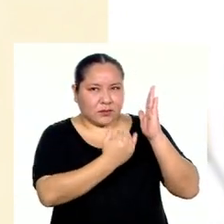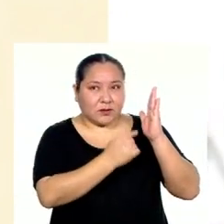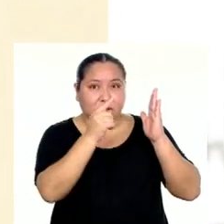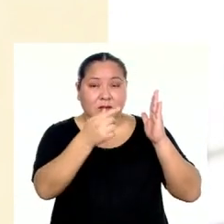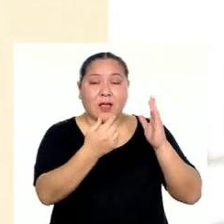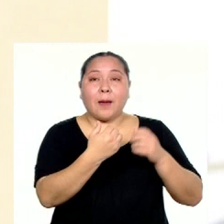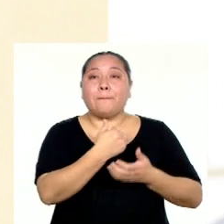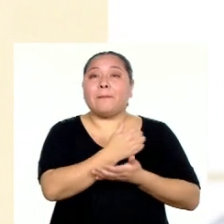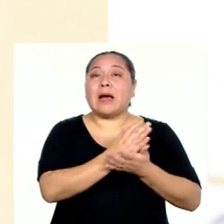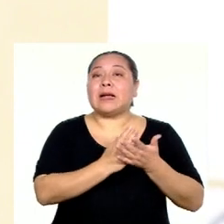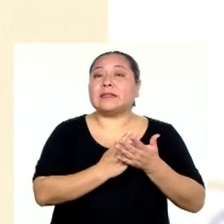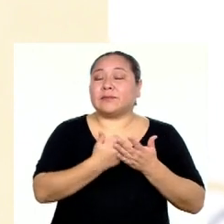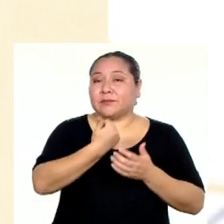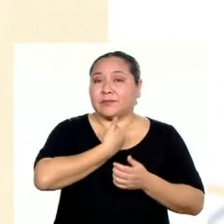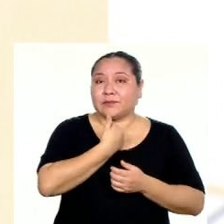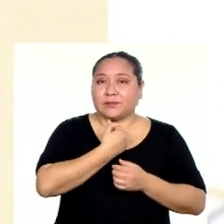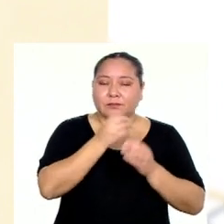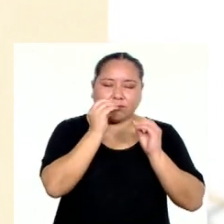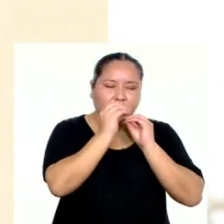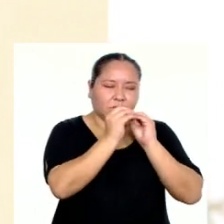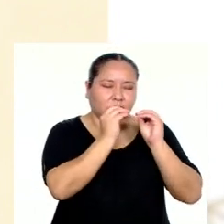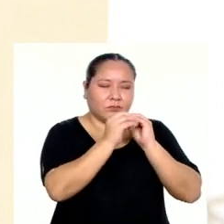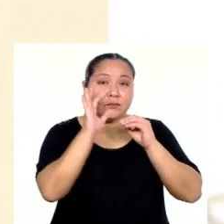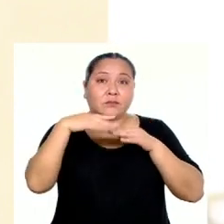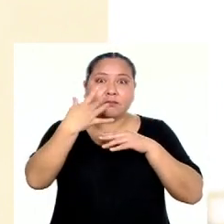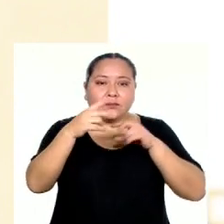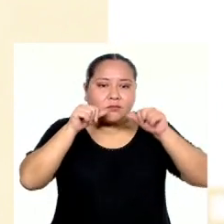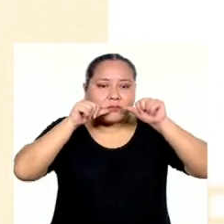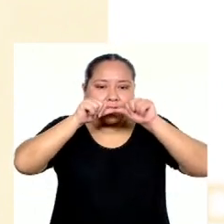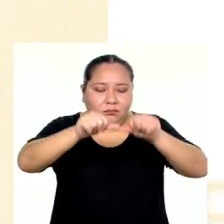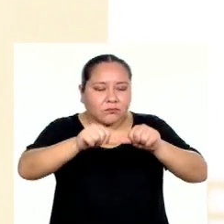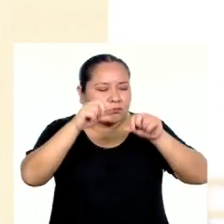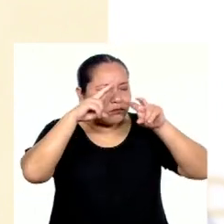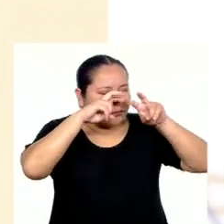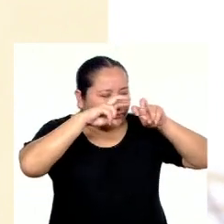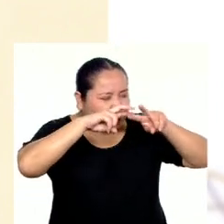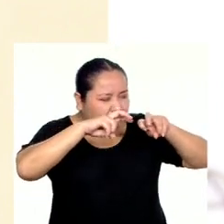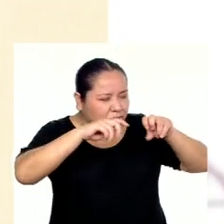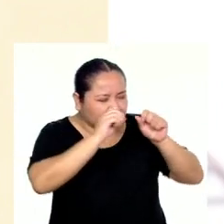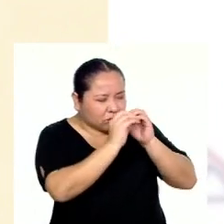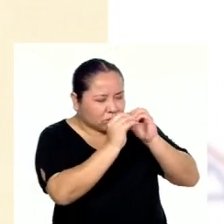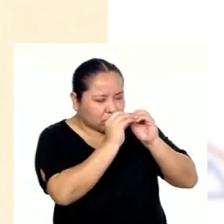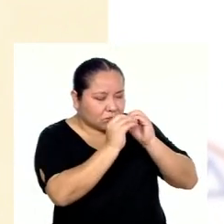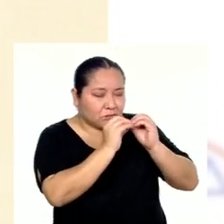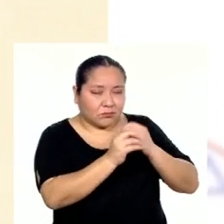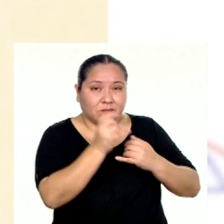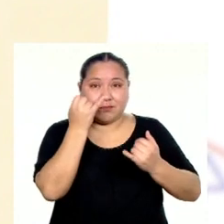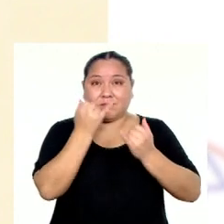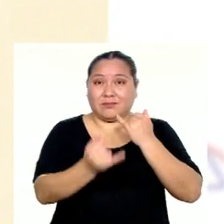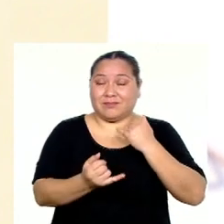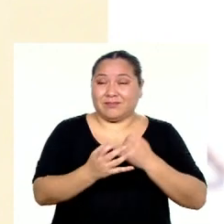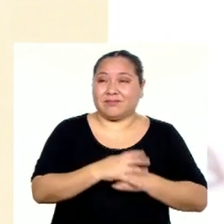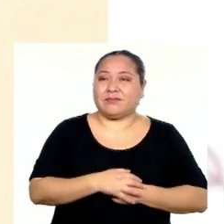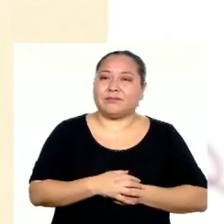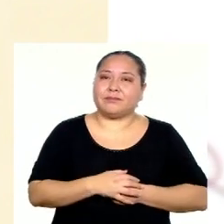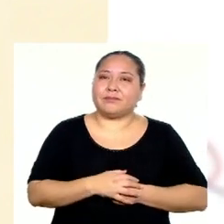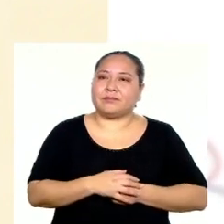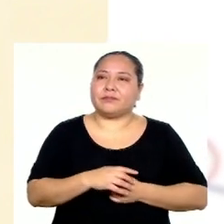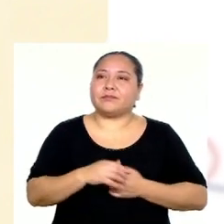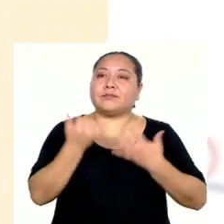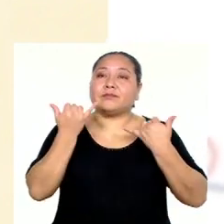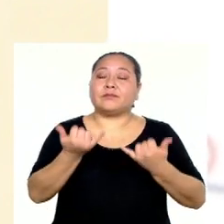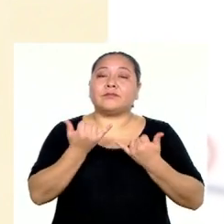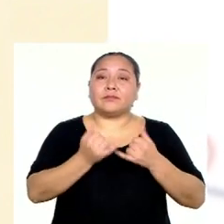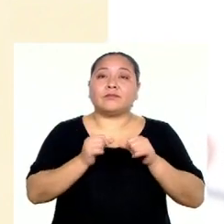personal en borrador y luego la iremos revisando para tener nuestra versión final. Ahora podemos continuar con el